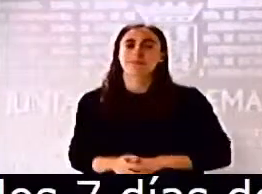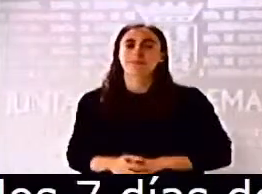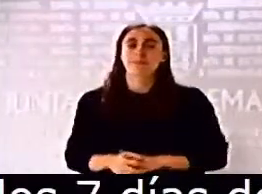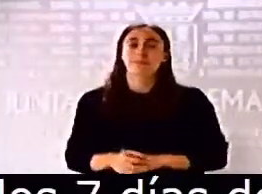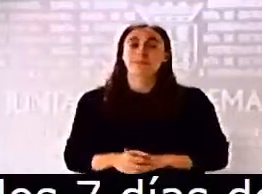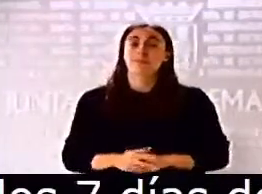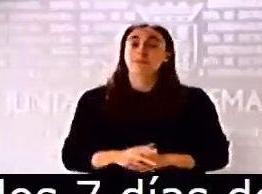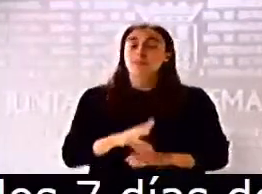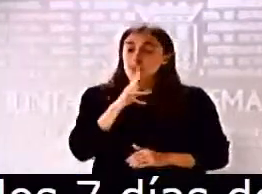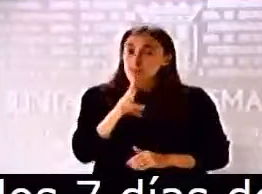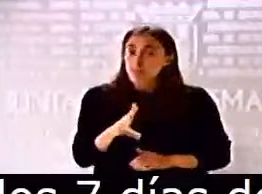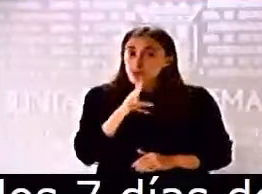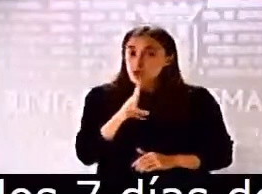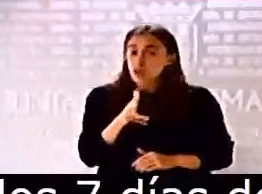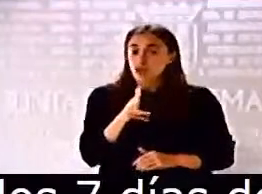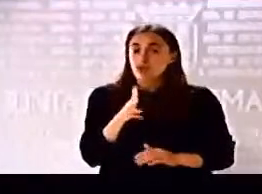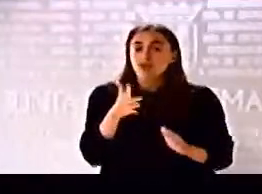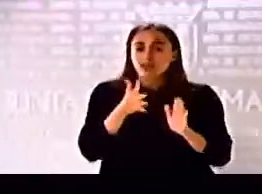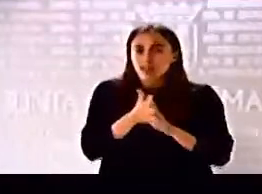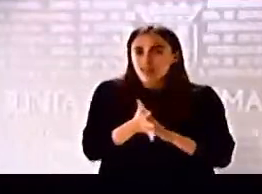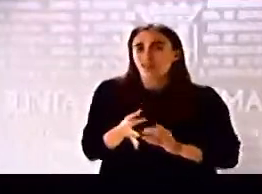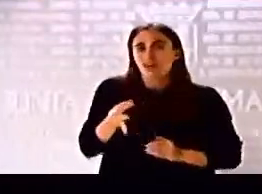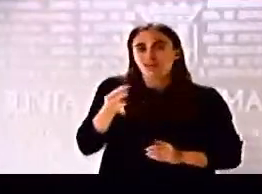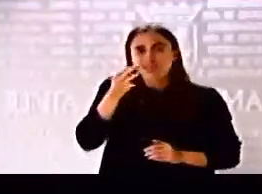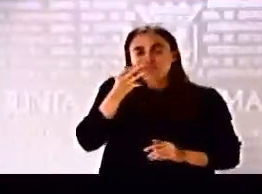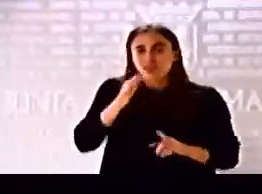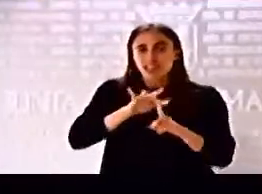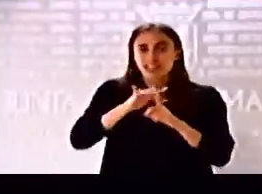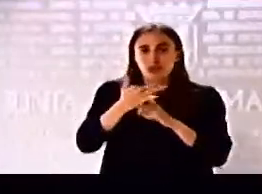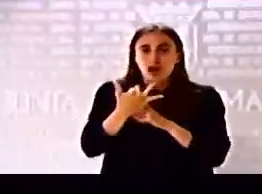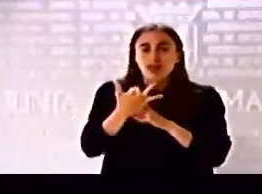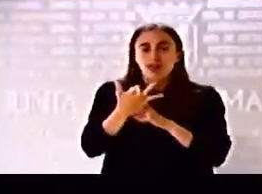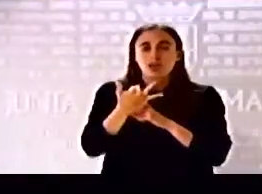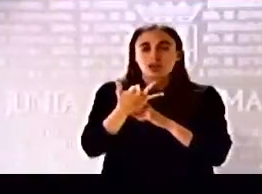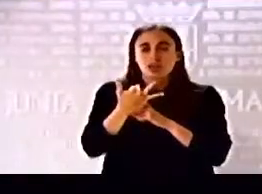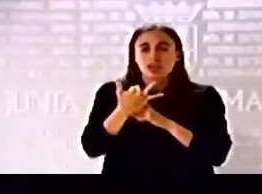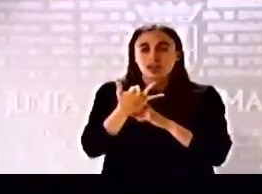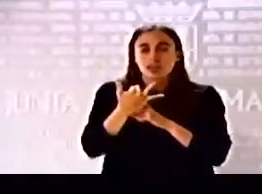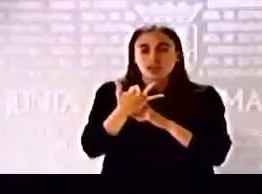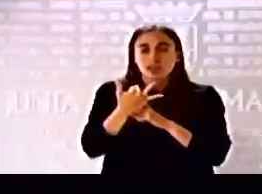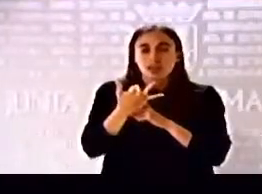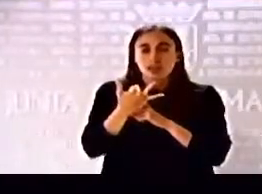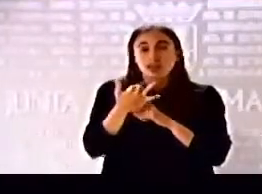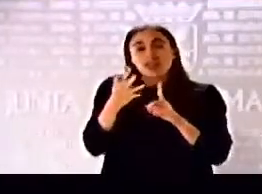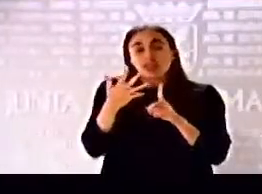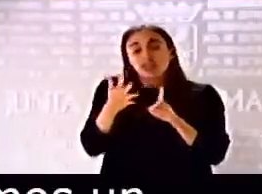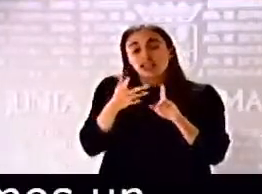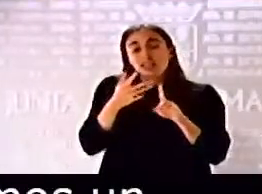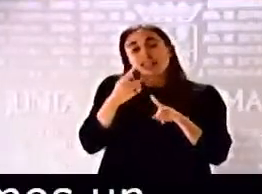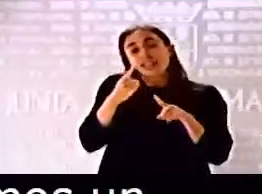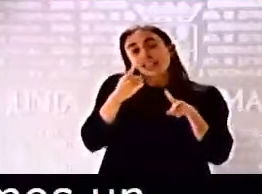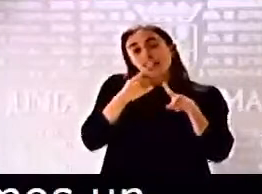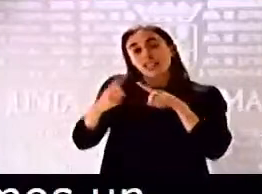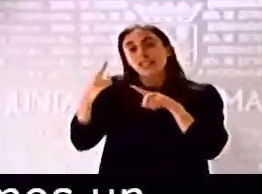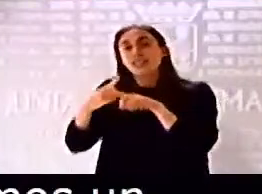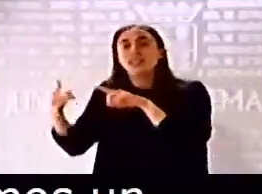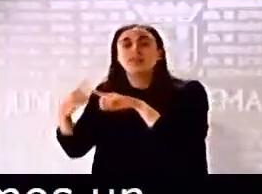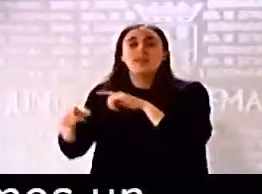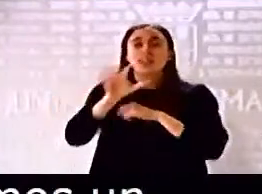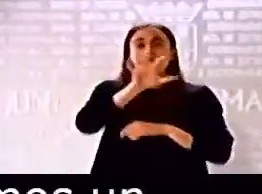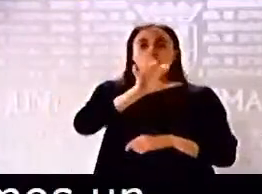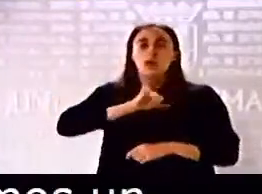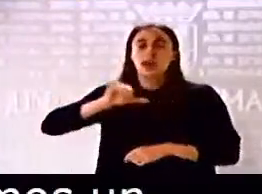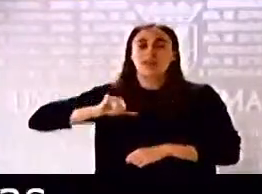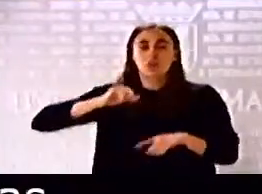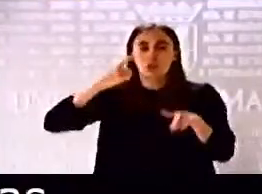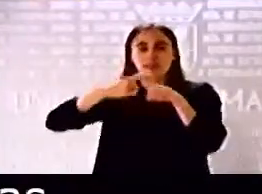lo tanto, se hace realidad que tenemos un diferente comportamiento en las distintas comunidades autónomas, que eso nos ha acompañado a